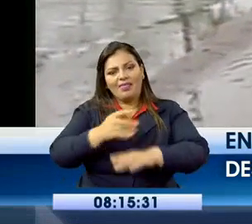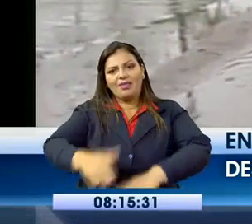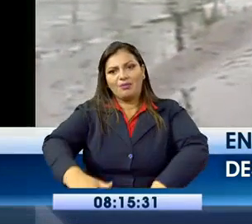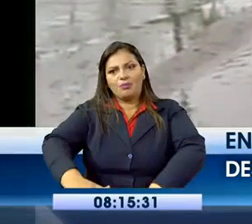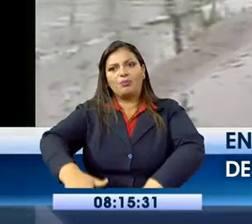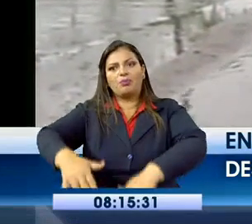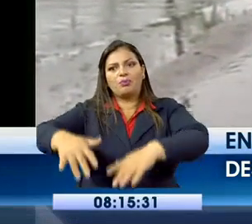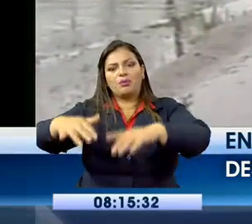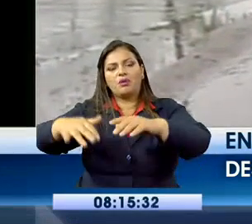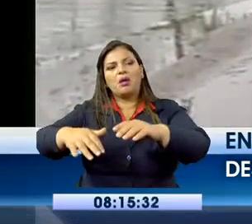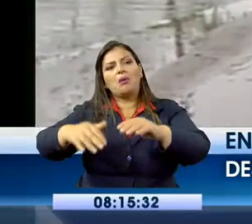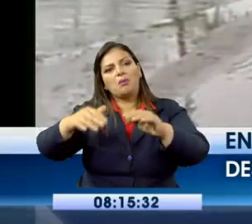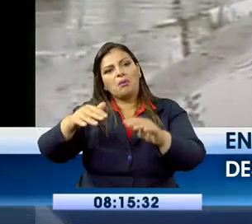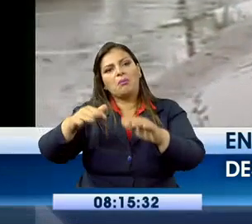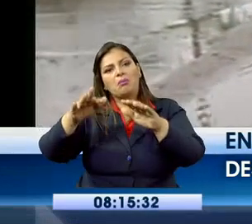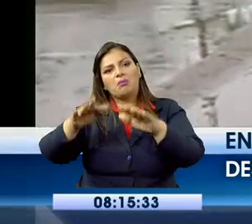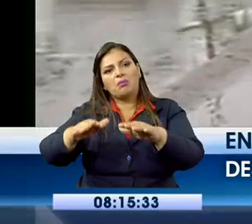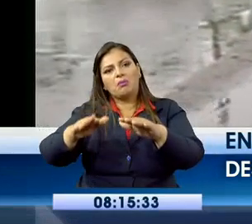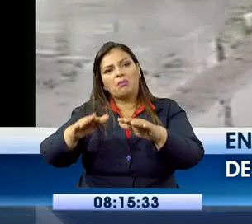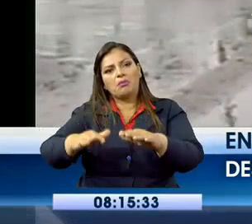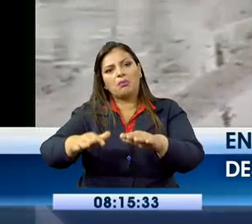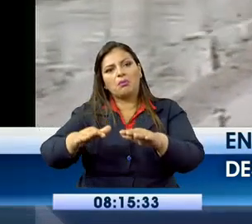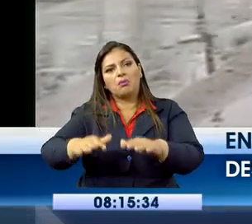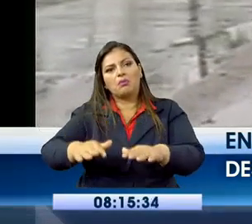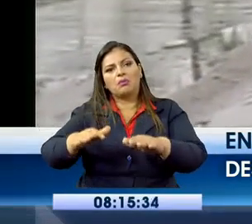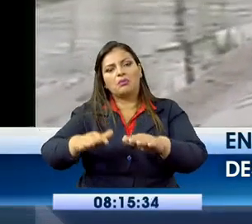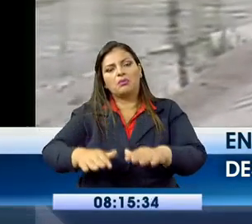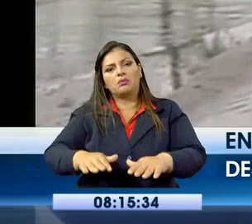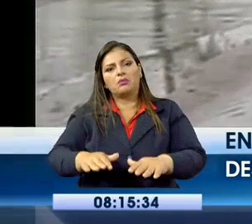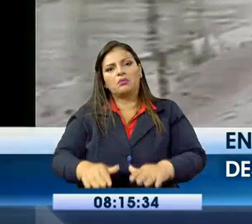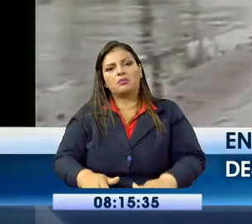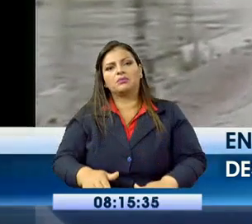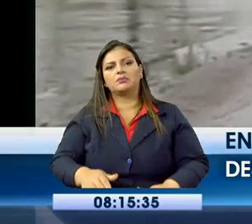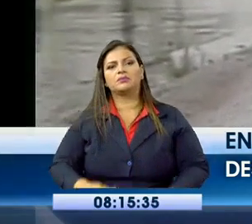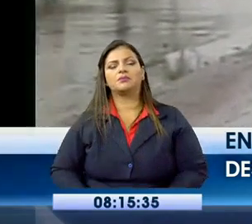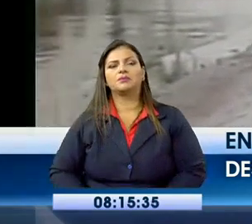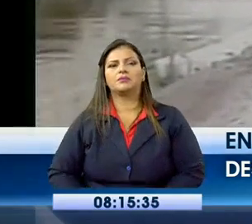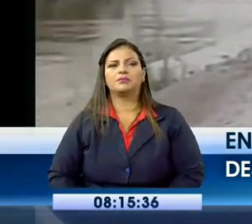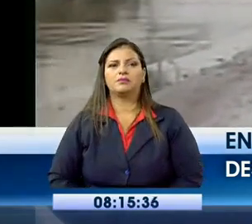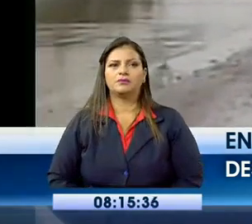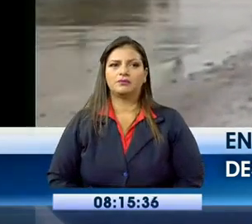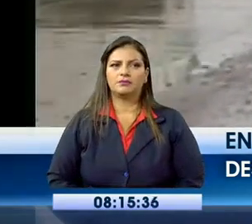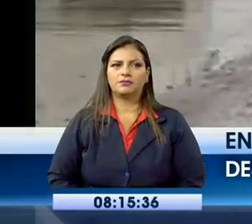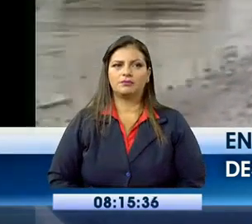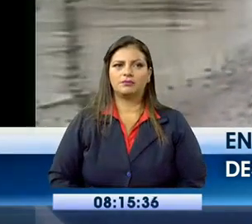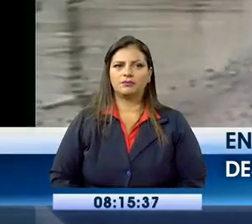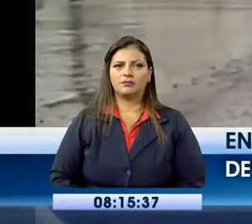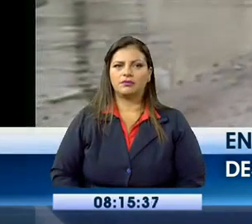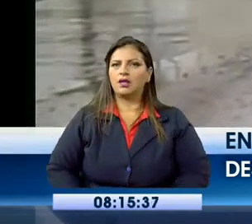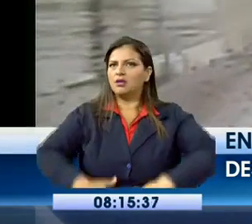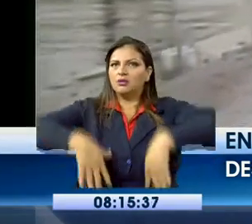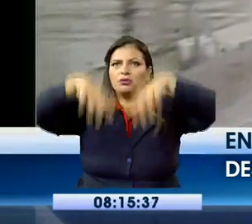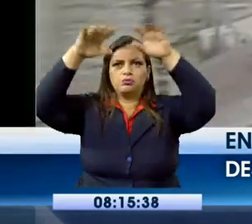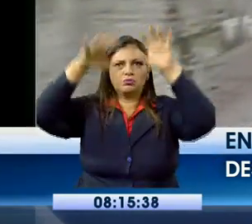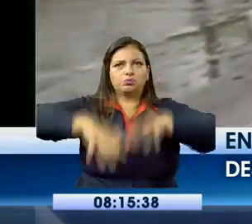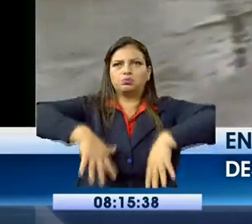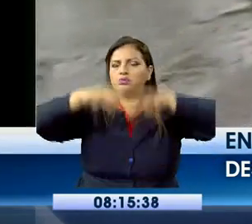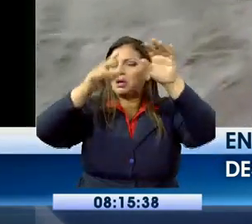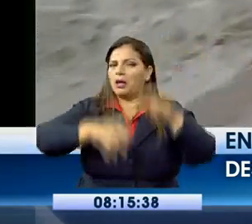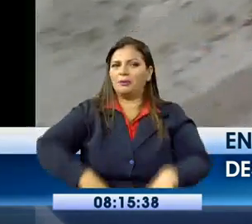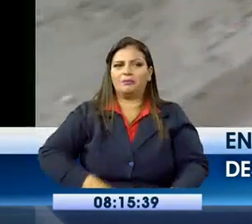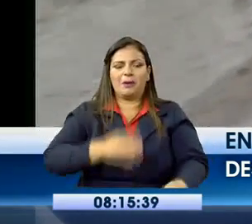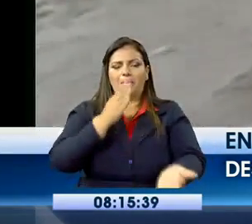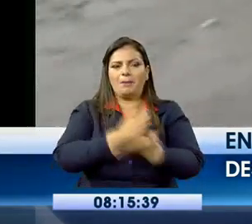poco, afortunadamente ya escampó, ya no está lloviendo. Entonces el agua ya, podemos decir que ha bajado un poco.